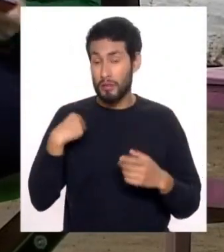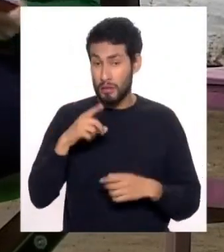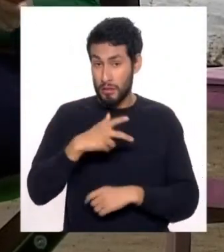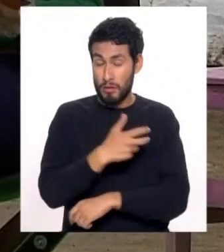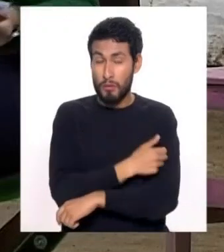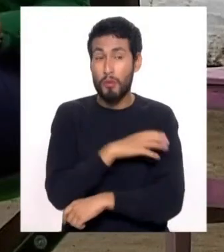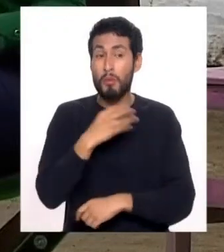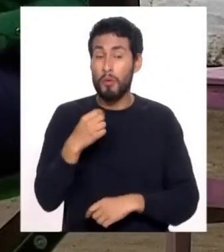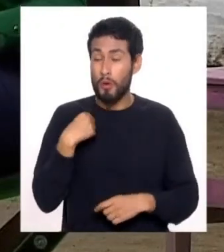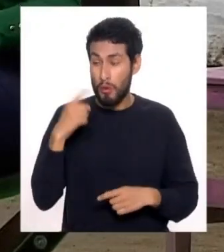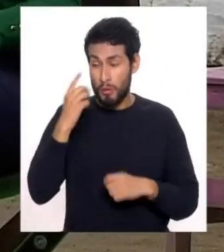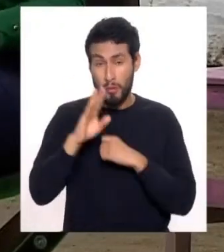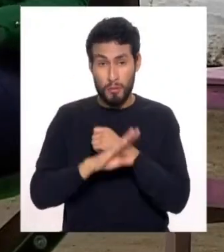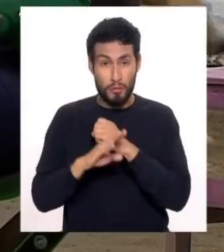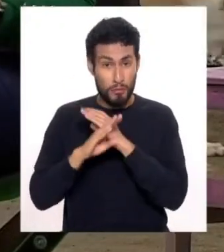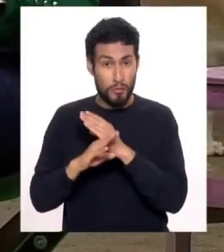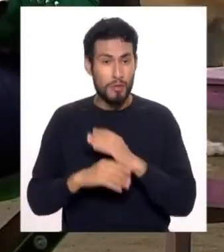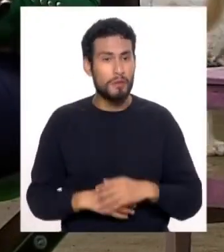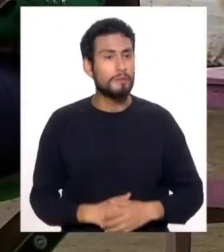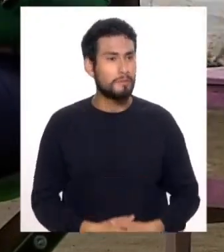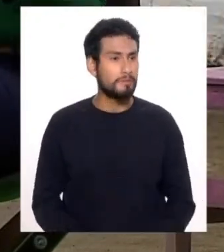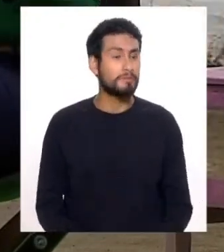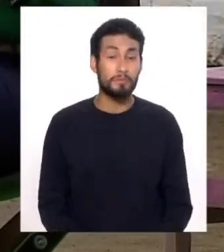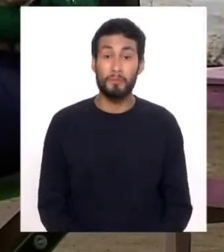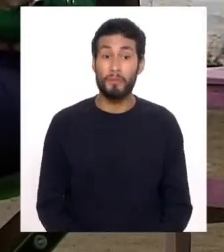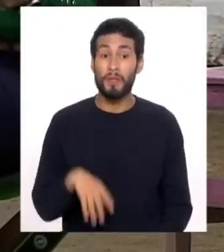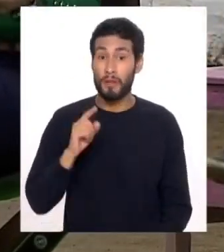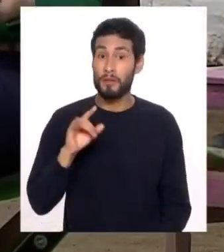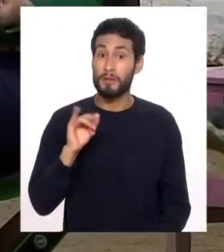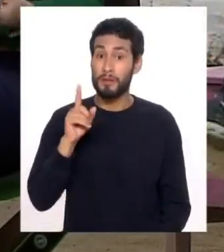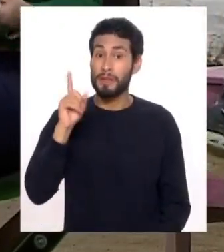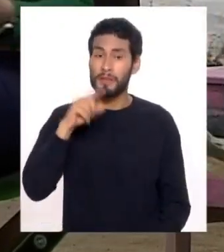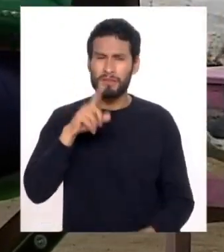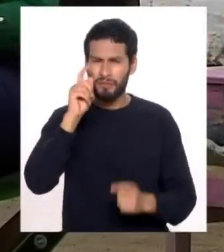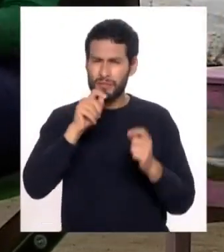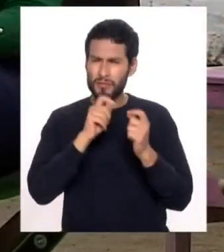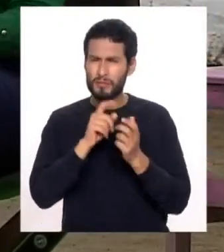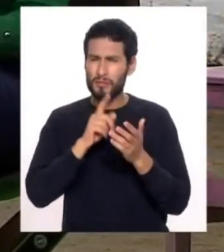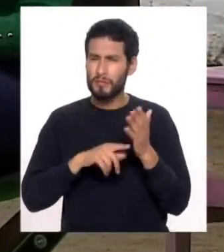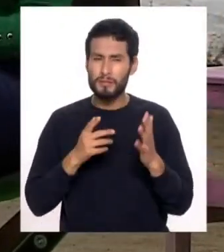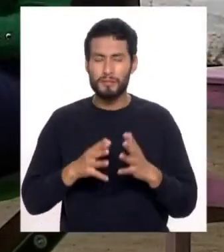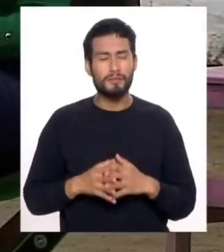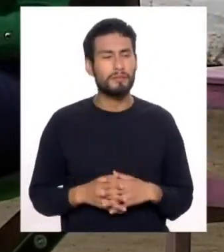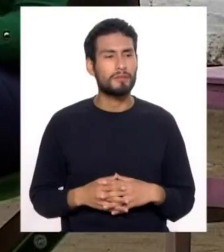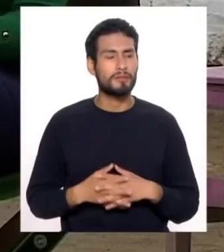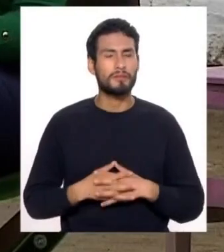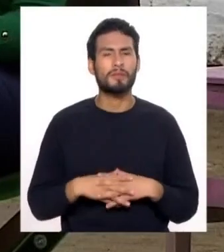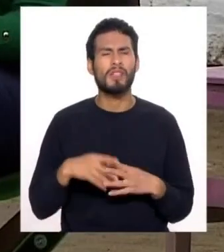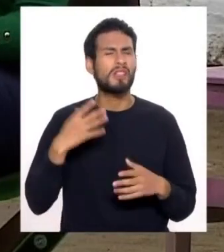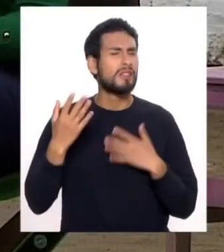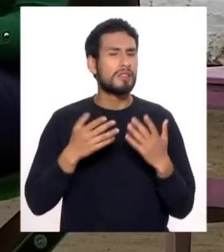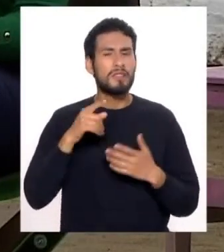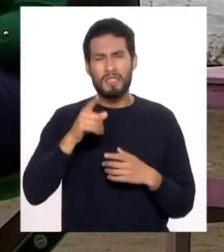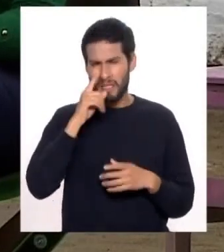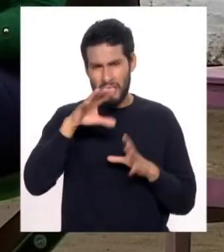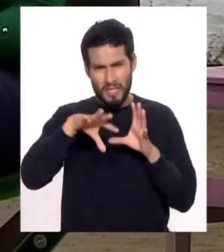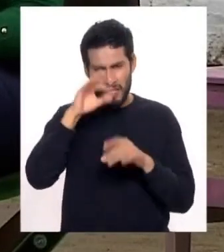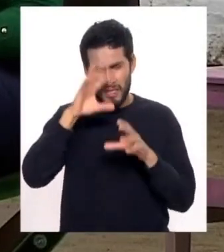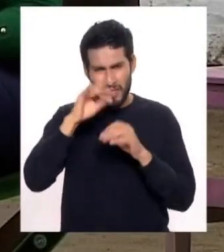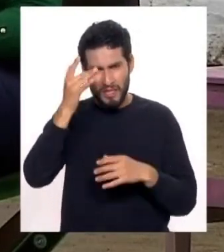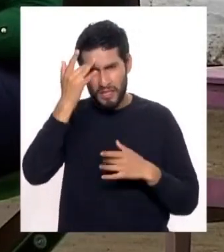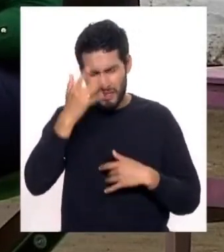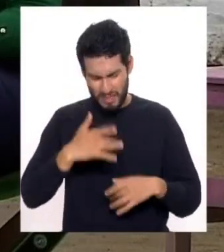en algo vamos a proteger. Así es. Y bueno, y ahí también tenemos que precisar un poquito en la, diría que sintomatología, ¿no?